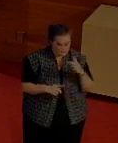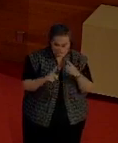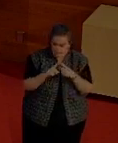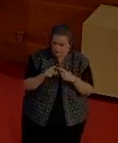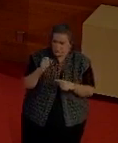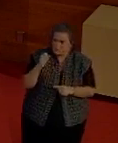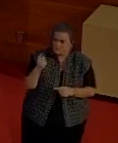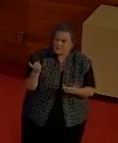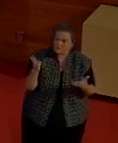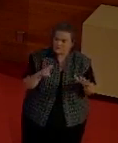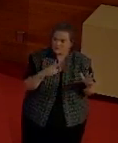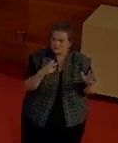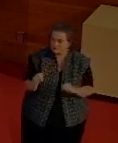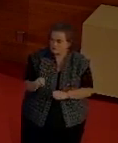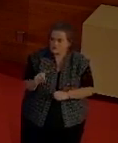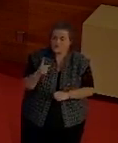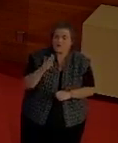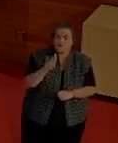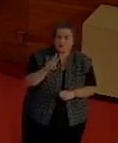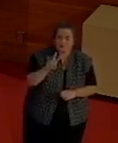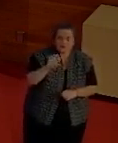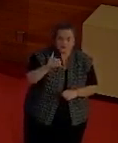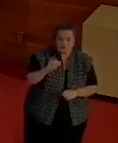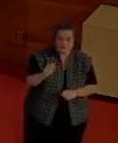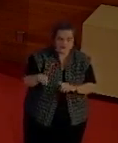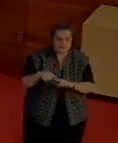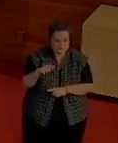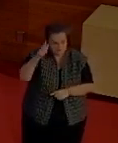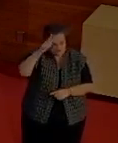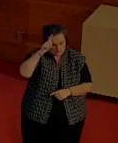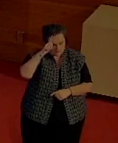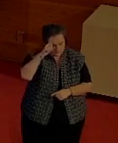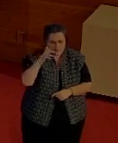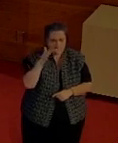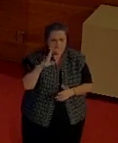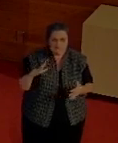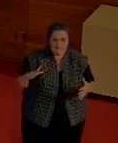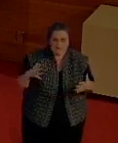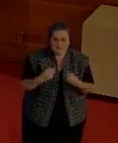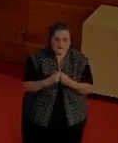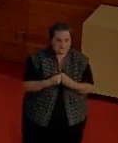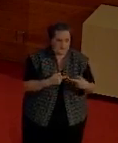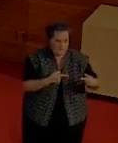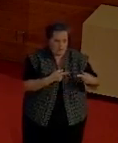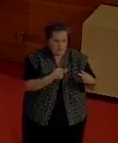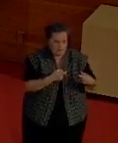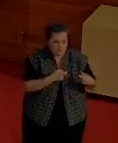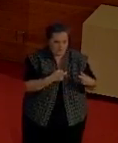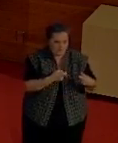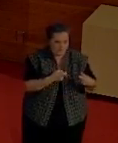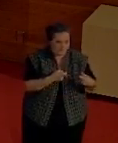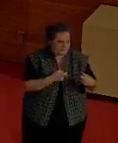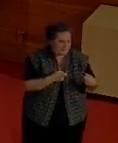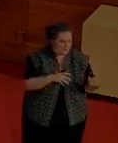1870 primero prusia y luego Alemania estuvo con Francia a matarse la guerra franco-prusiana